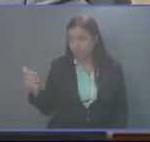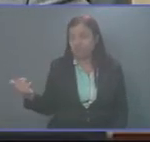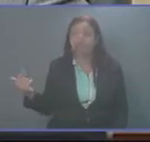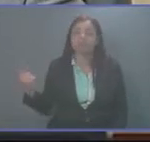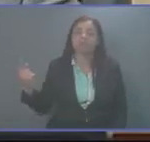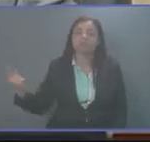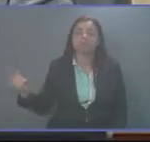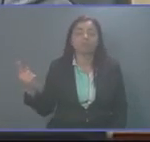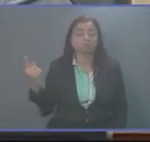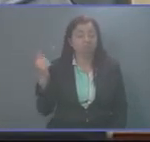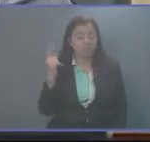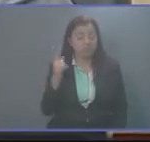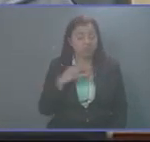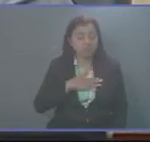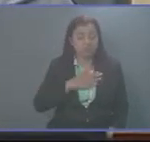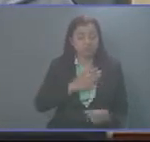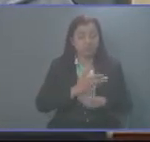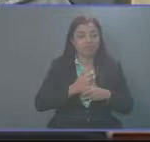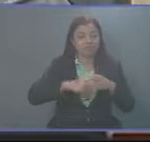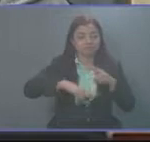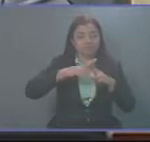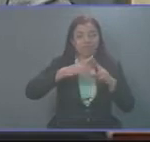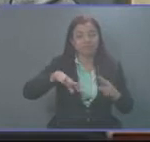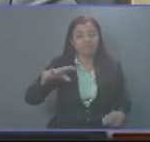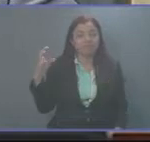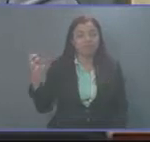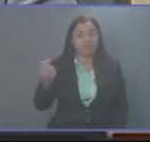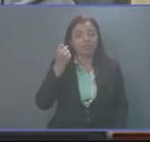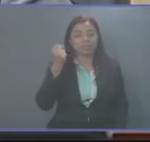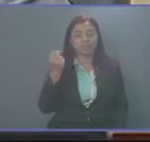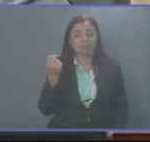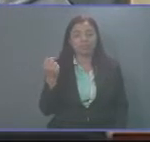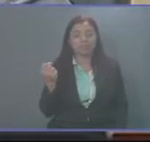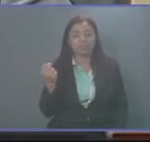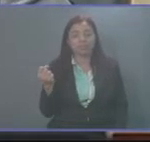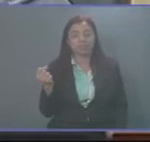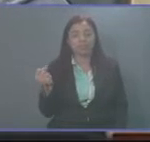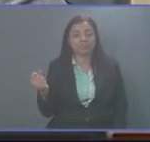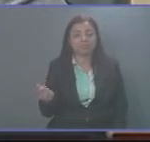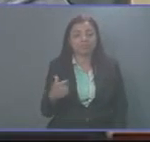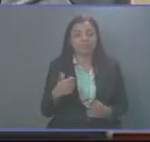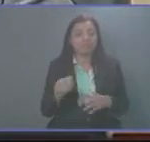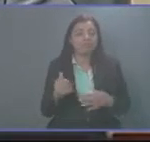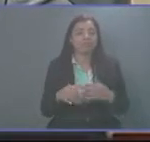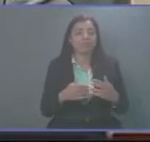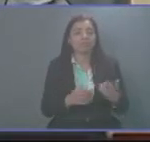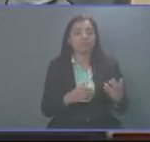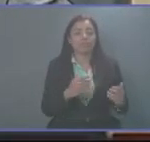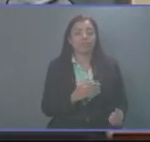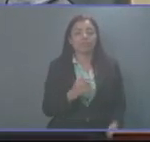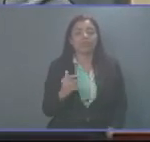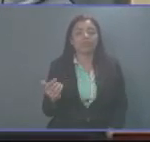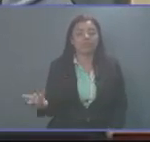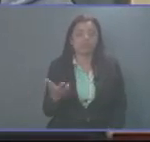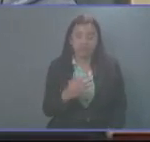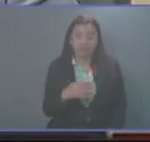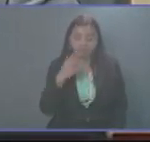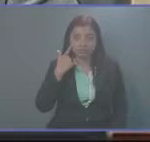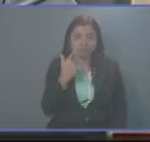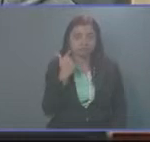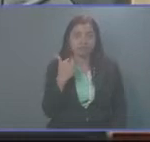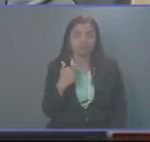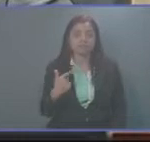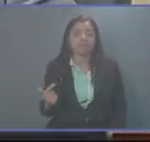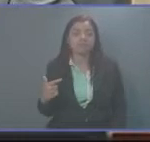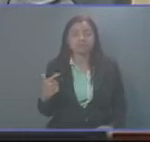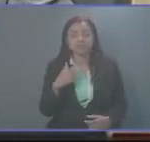principal por la que Gana se va a abstener, o por lo menos la gran mayoría de nosotros de Gana nos vamos a abstener